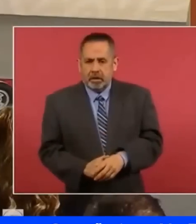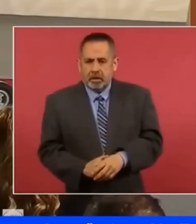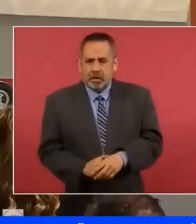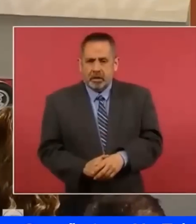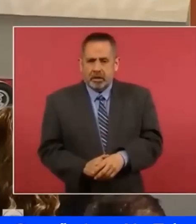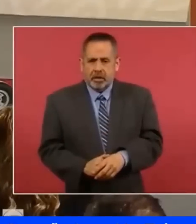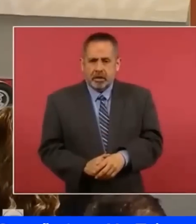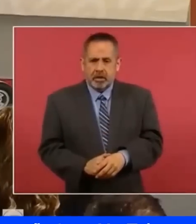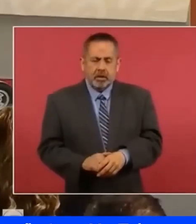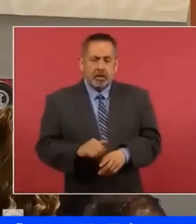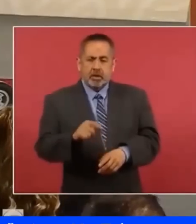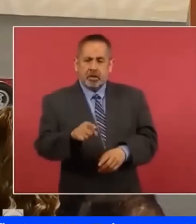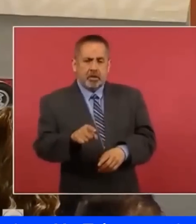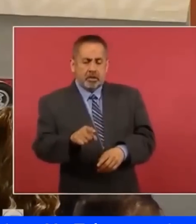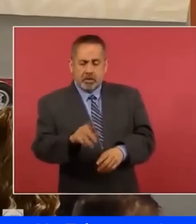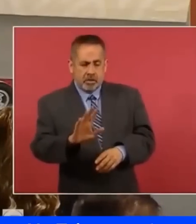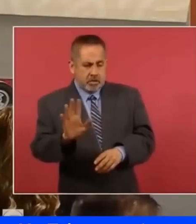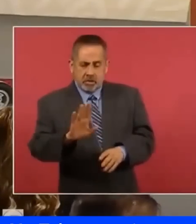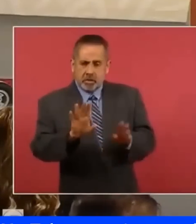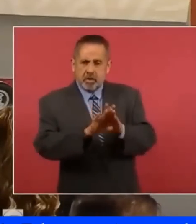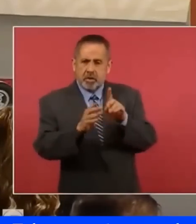entrada y lo mantuvo